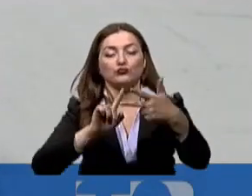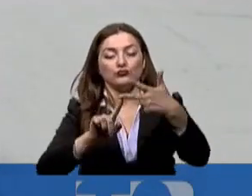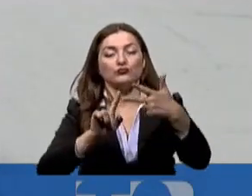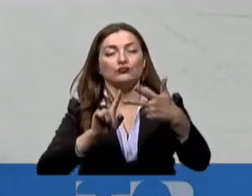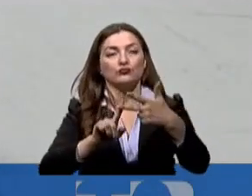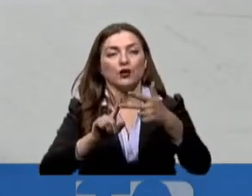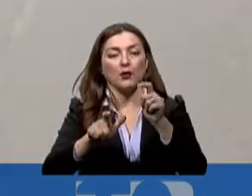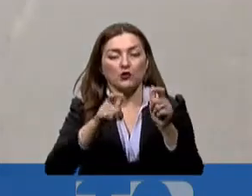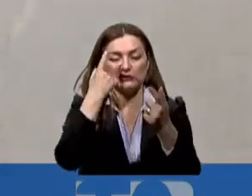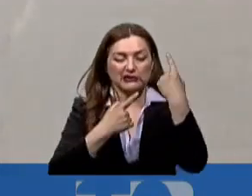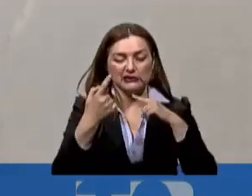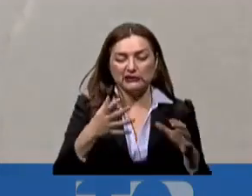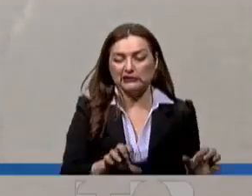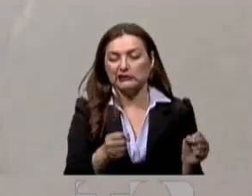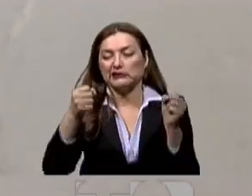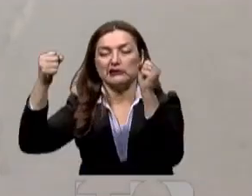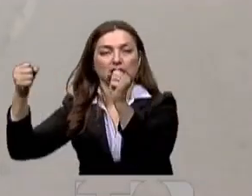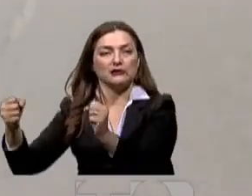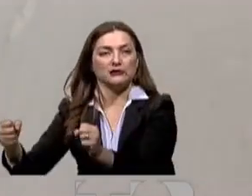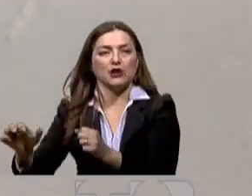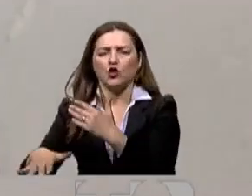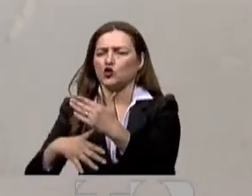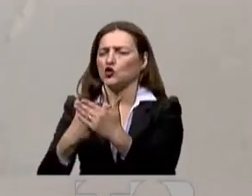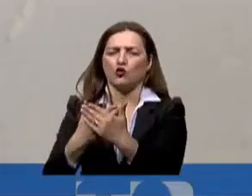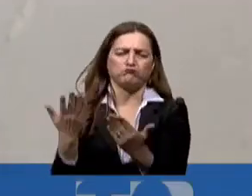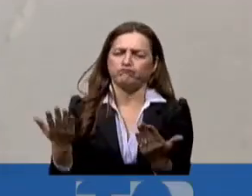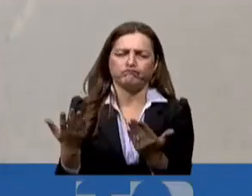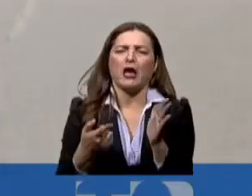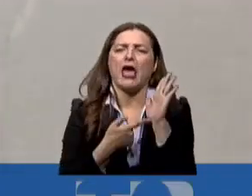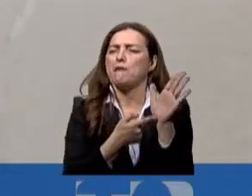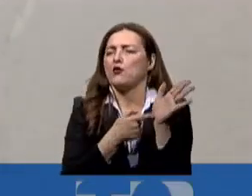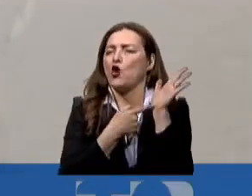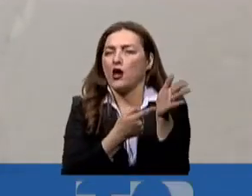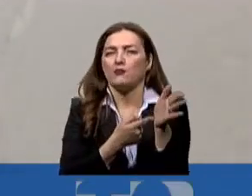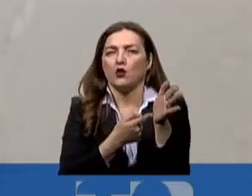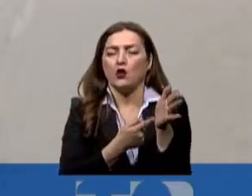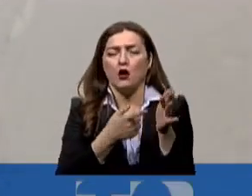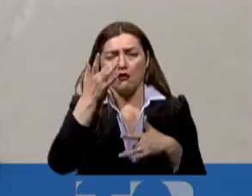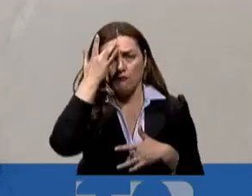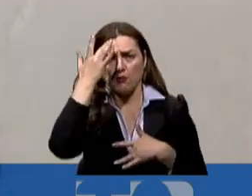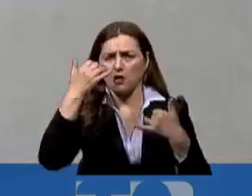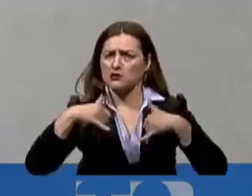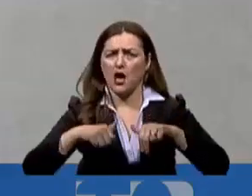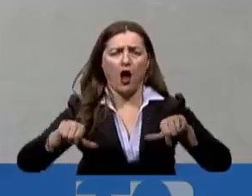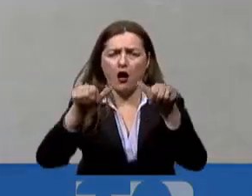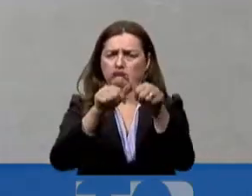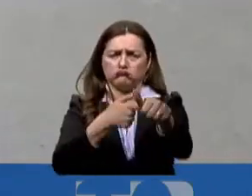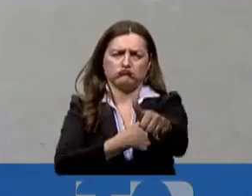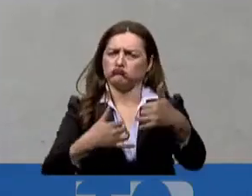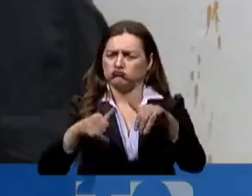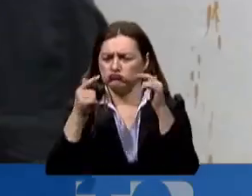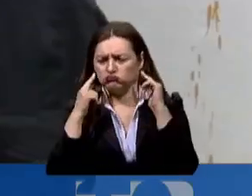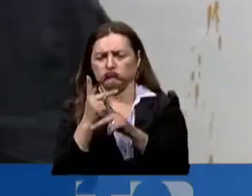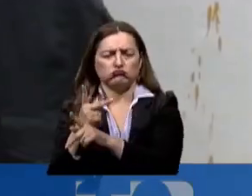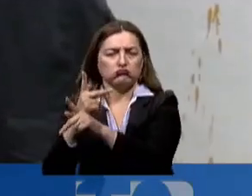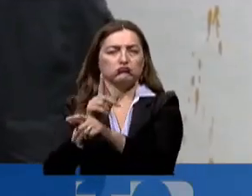la evacuación de los heridos. Todos los pacientes fueron simulados y los pacientes reales siguen siendo atendidos en nuestra área de salud. Estar